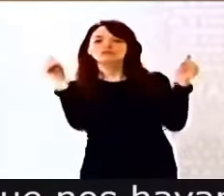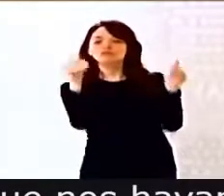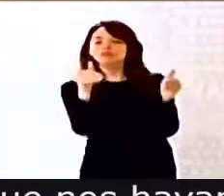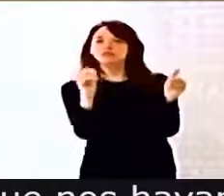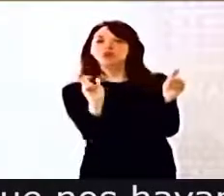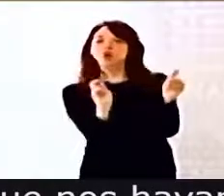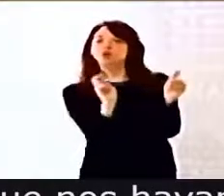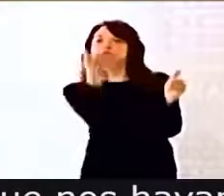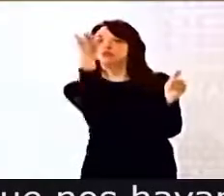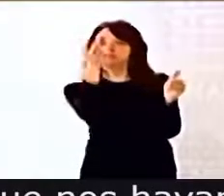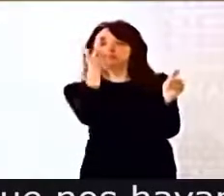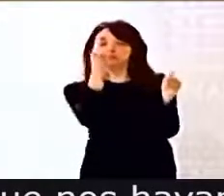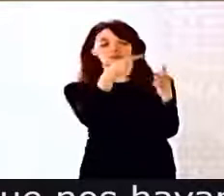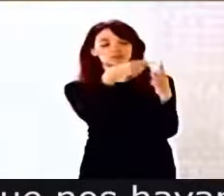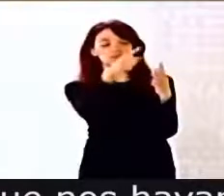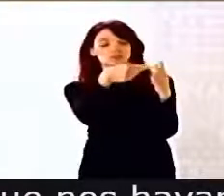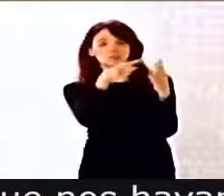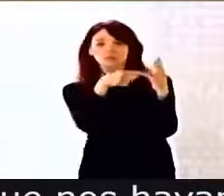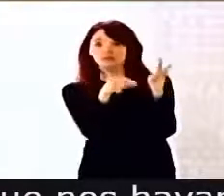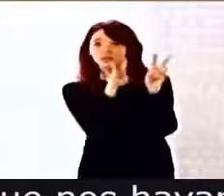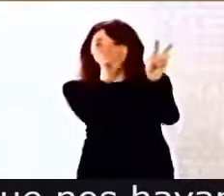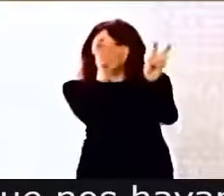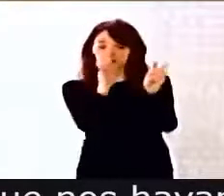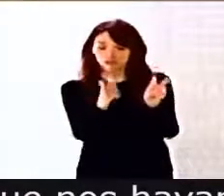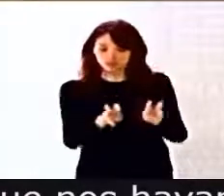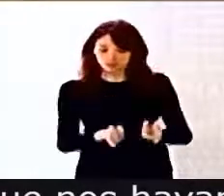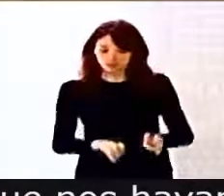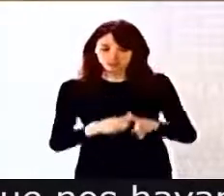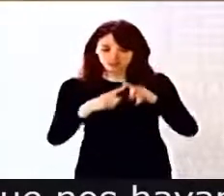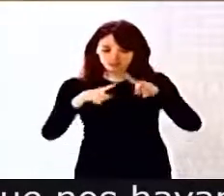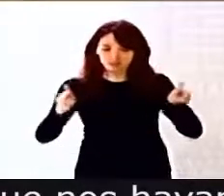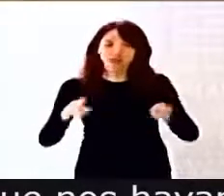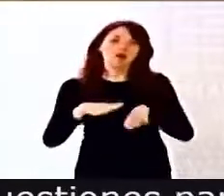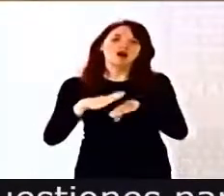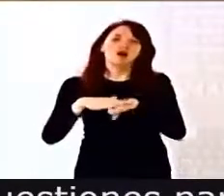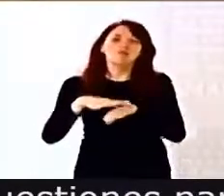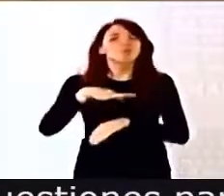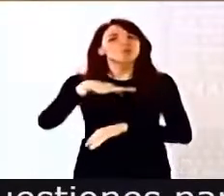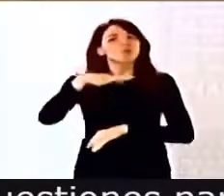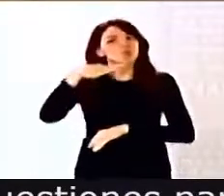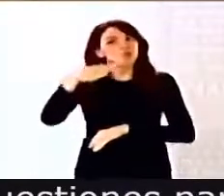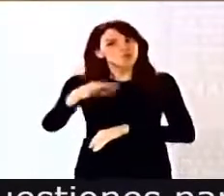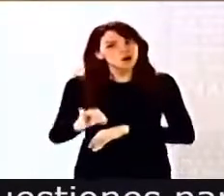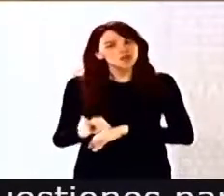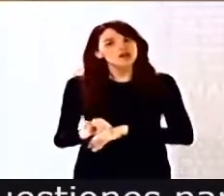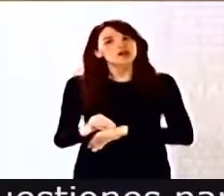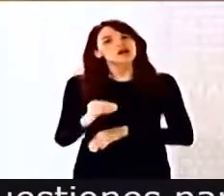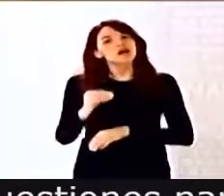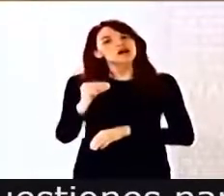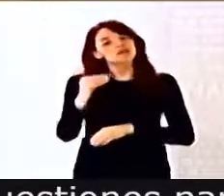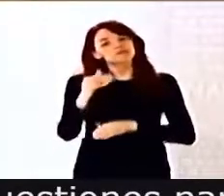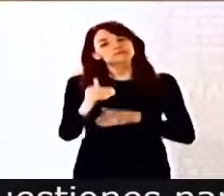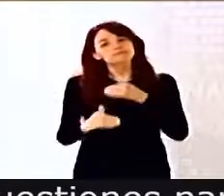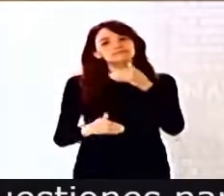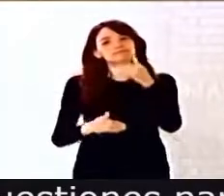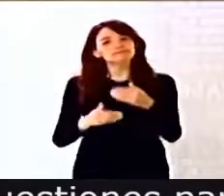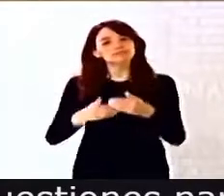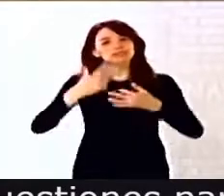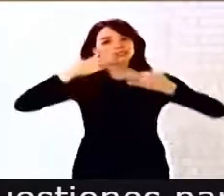otras cuestiones para poder hacerlo de forma